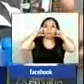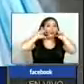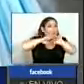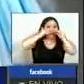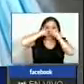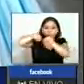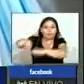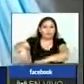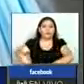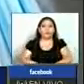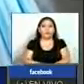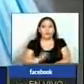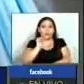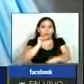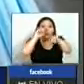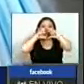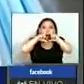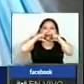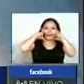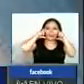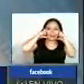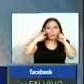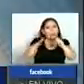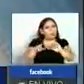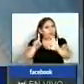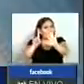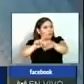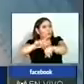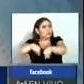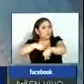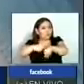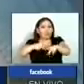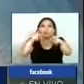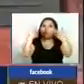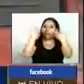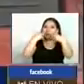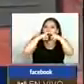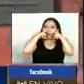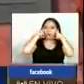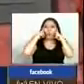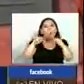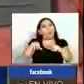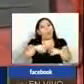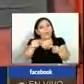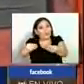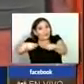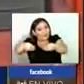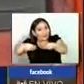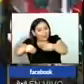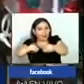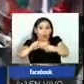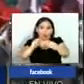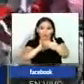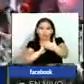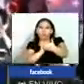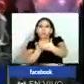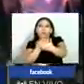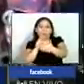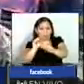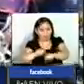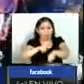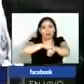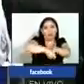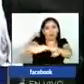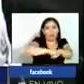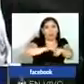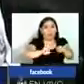descarten La mascarilla quirúrgica Dura un máximo De seis horas Pero también Se encuentra de tela Llevan doble filtro Son lavables Y